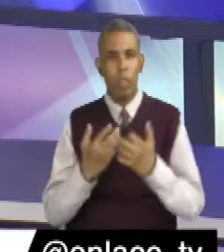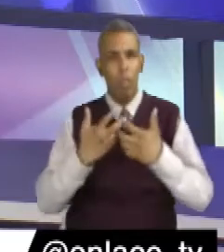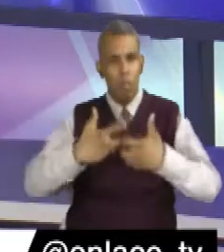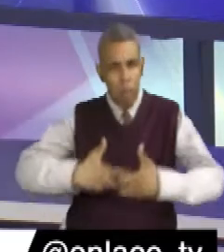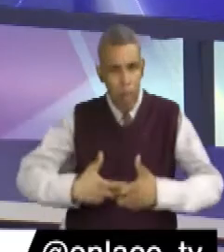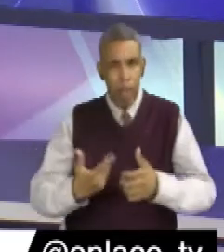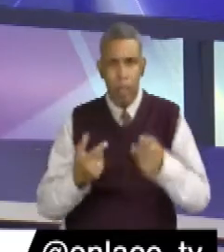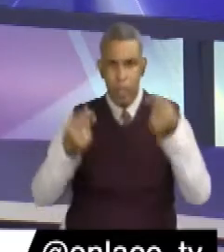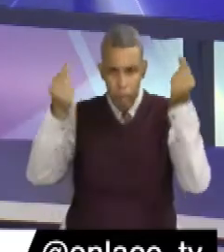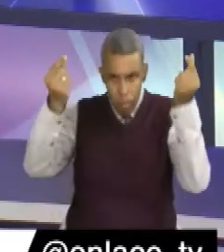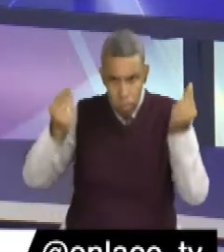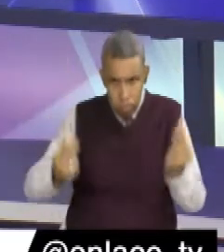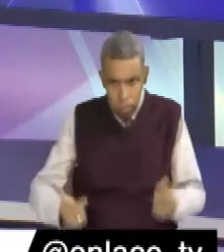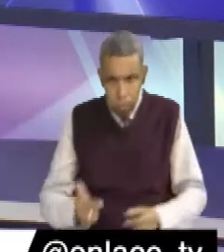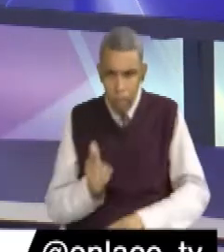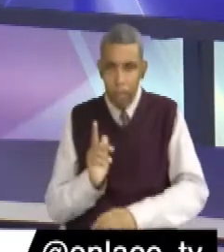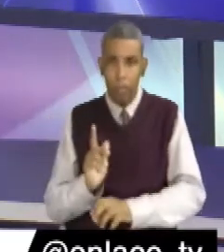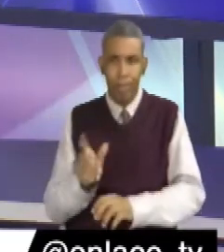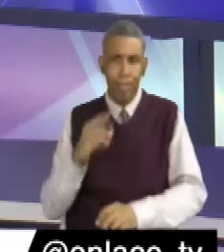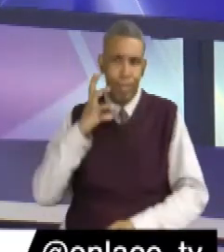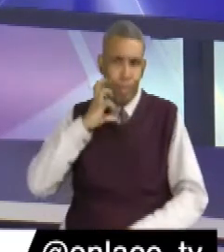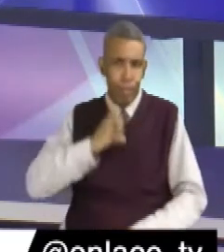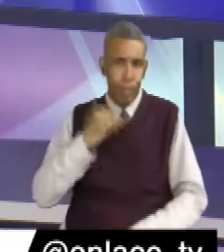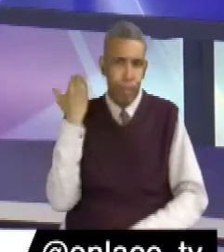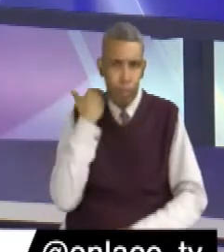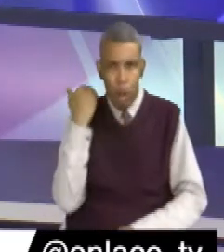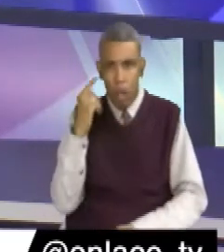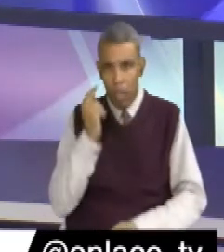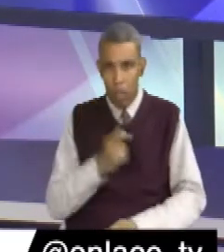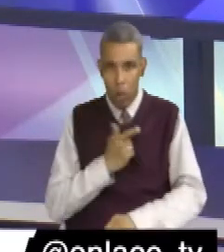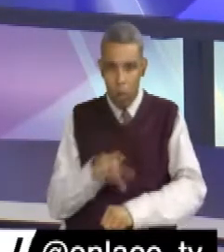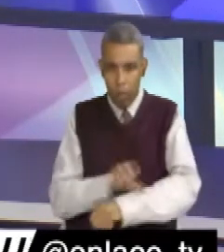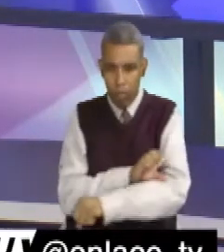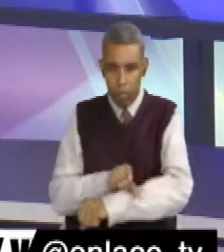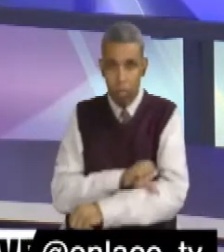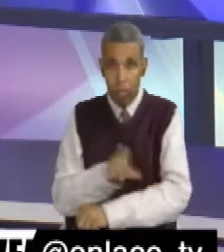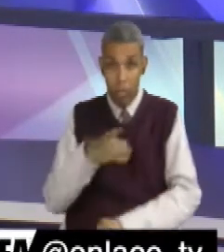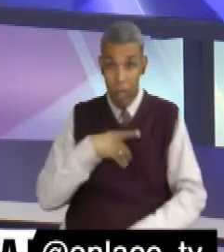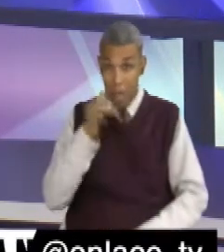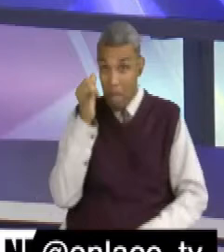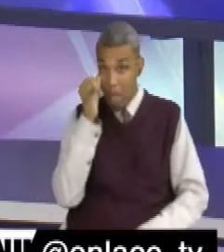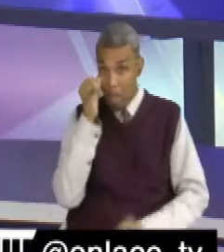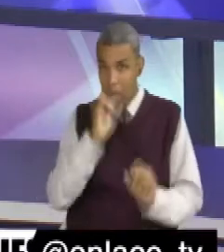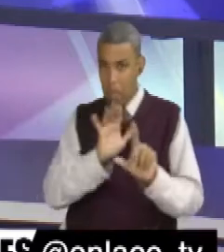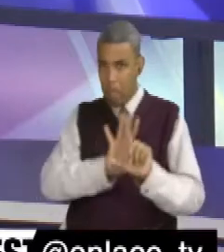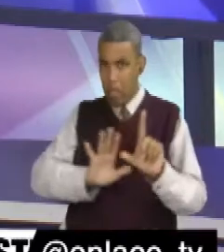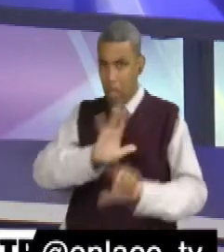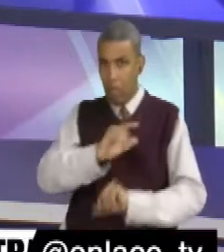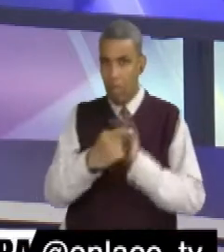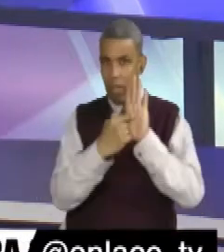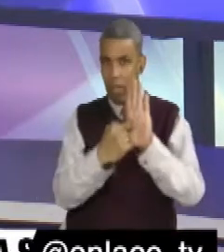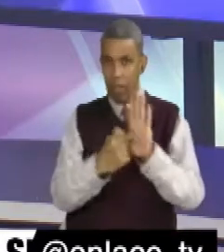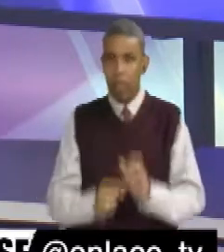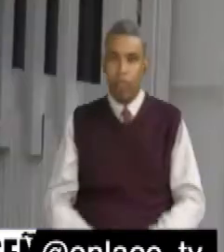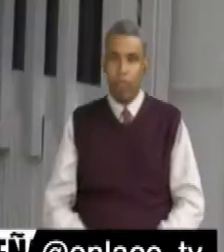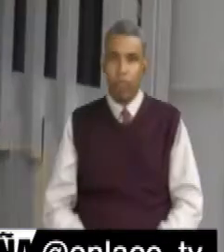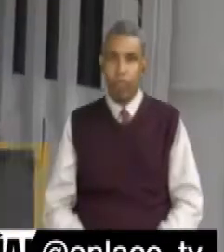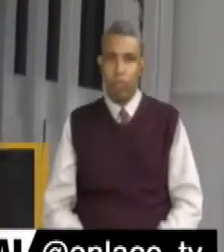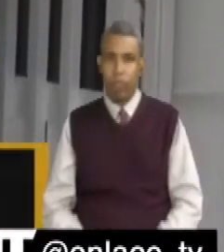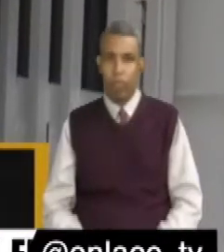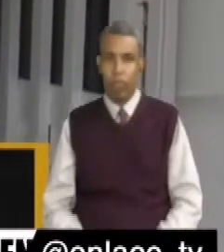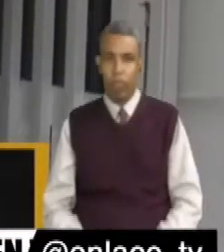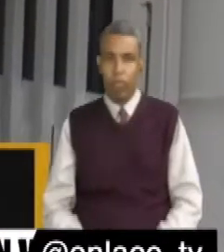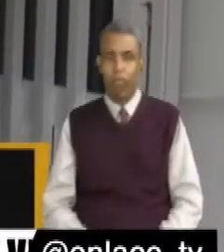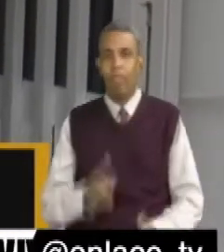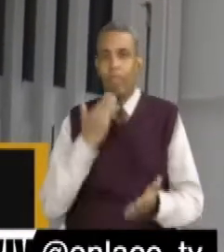contables. El presunto delincuente quedó grabado en cámara de video. Zulayu Cruz nos ha preparado el siguiente informe.